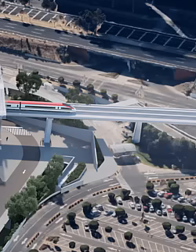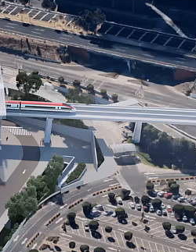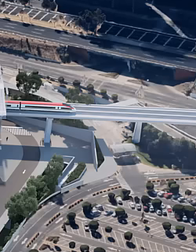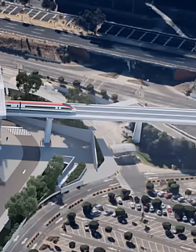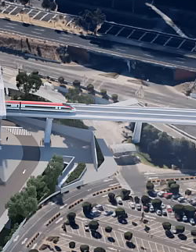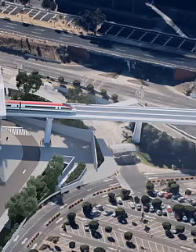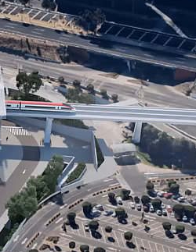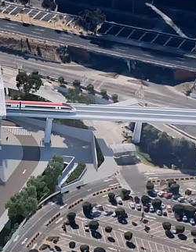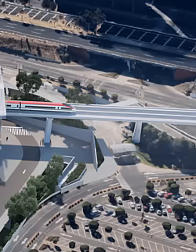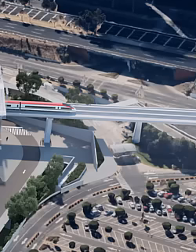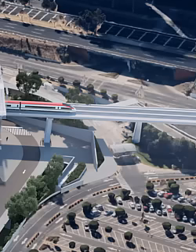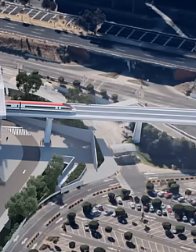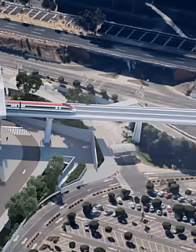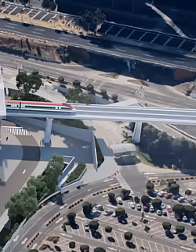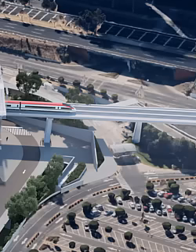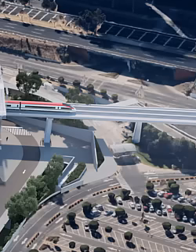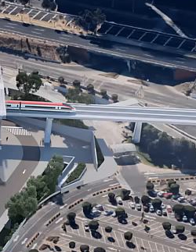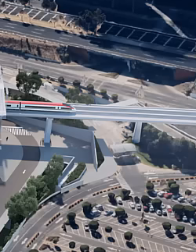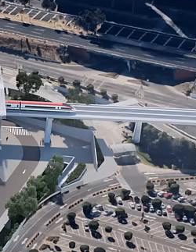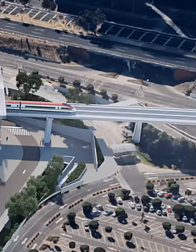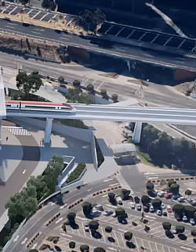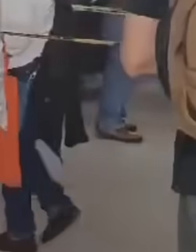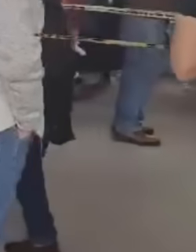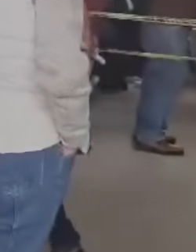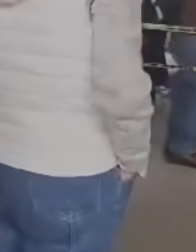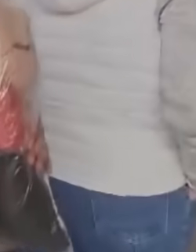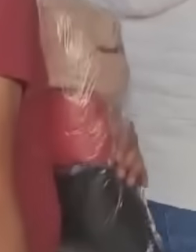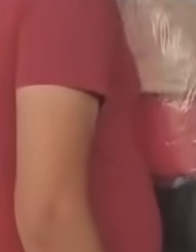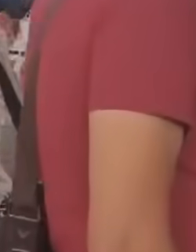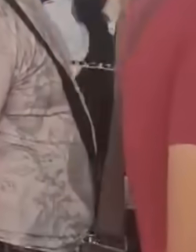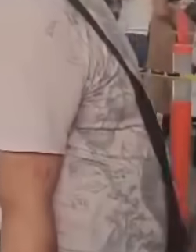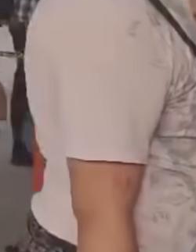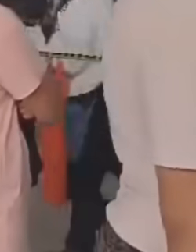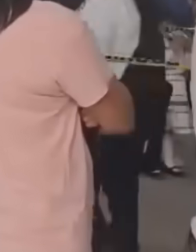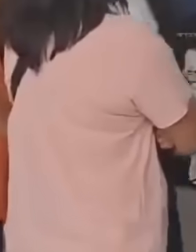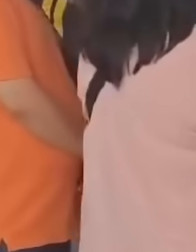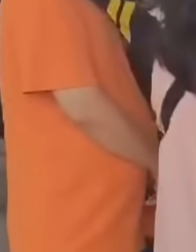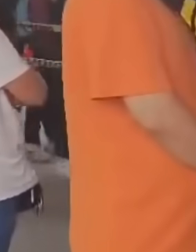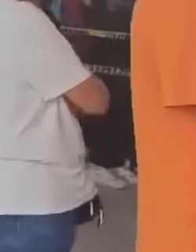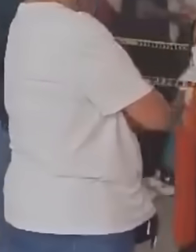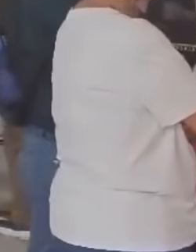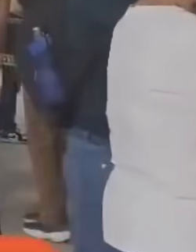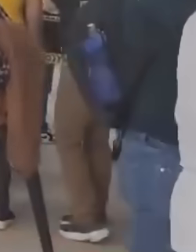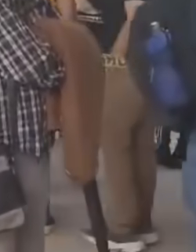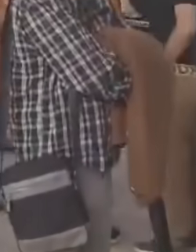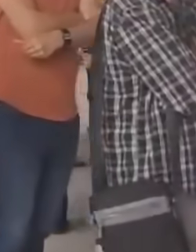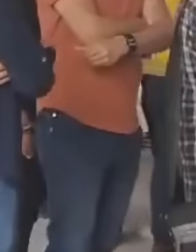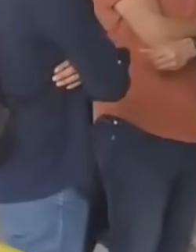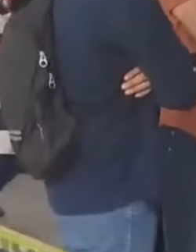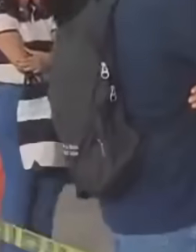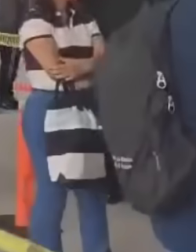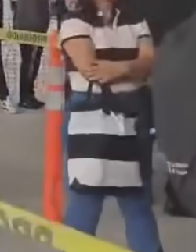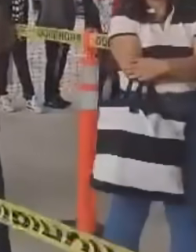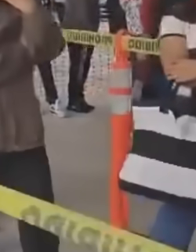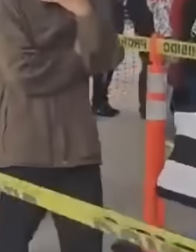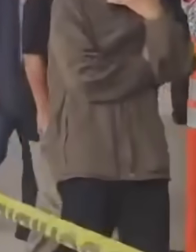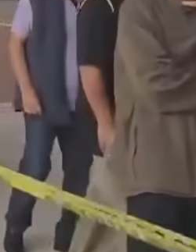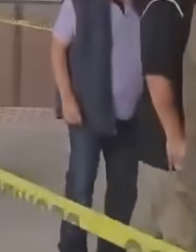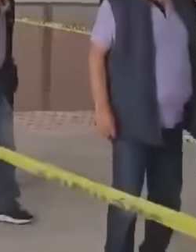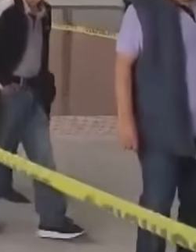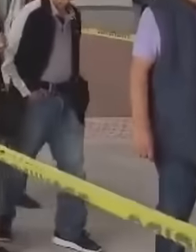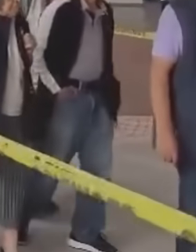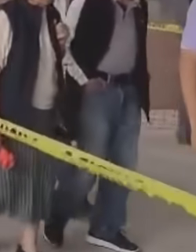capital, cuya última estación disponible es Santa Fe y que inició funciones el 1 de septiembre. Respecto a la